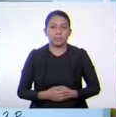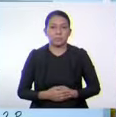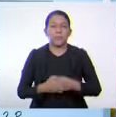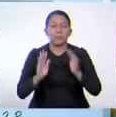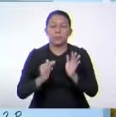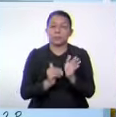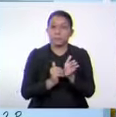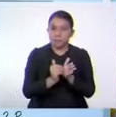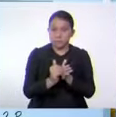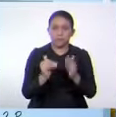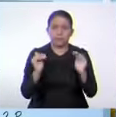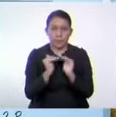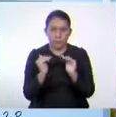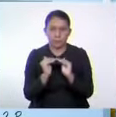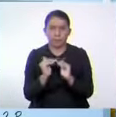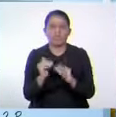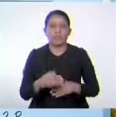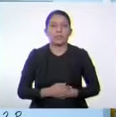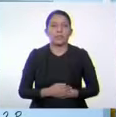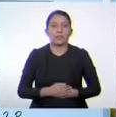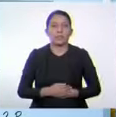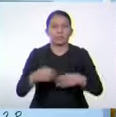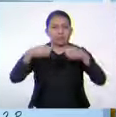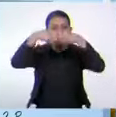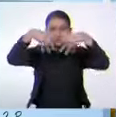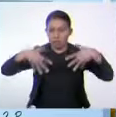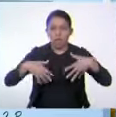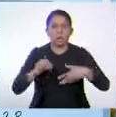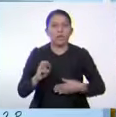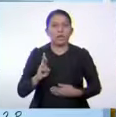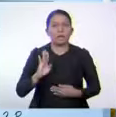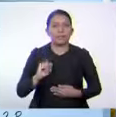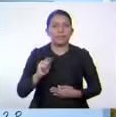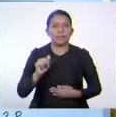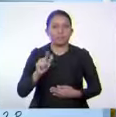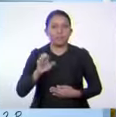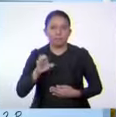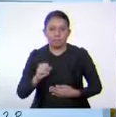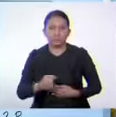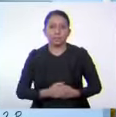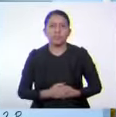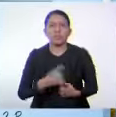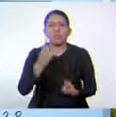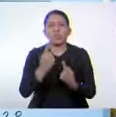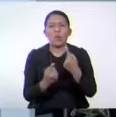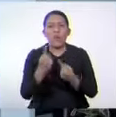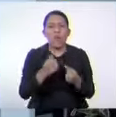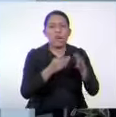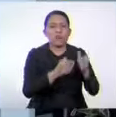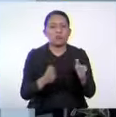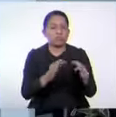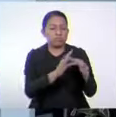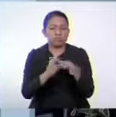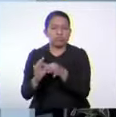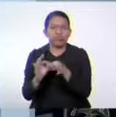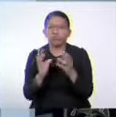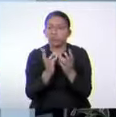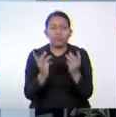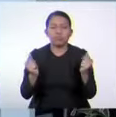Partimos igualmente del diagrama de orbitales, colocamos la configuración electrónica en el diagrama de